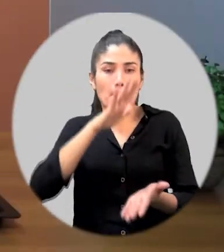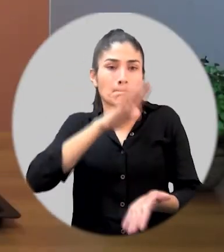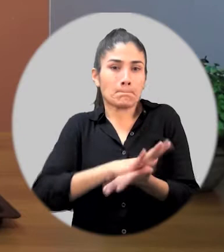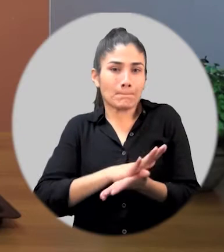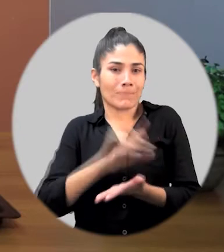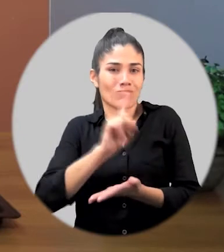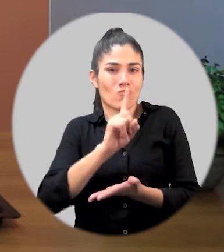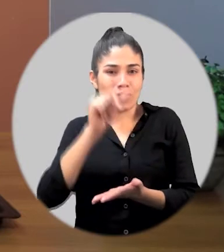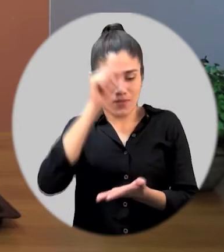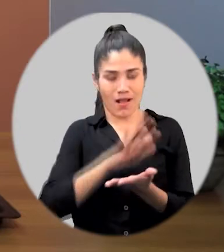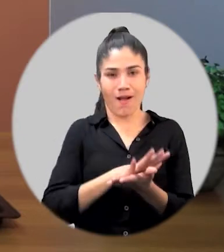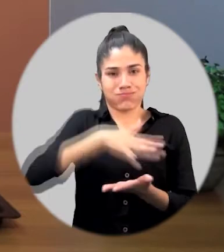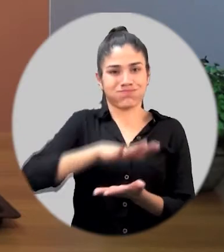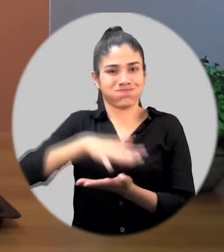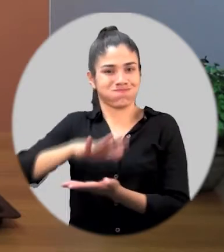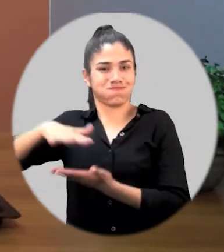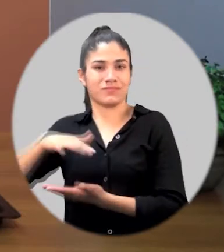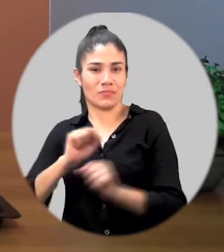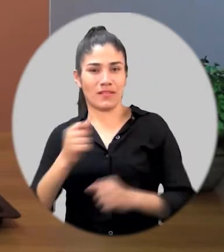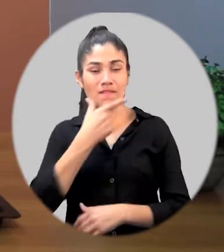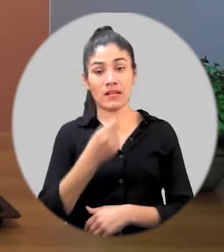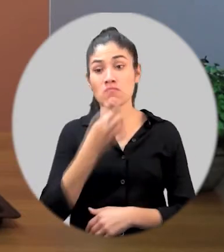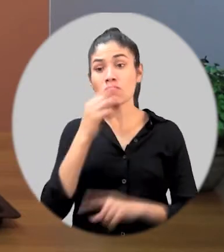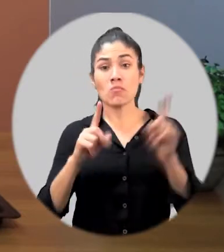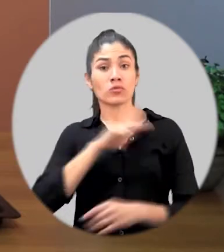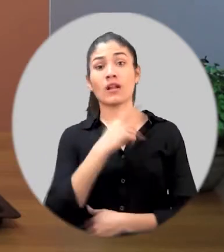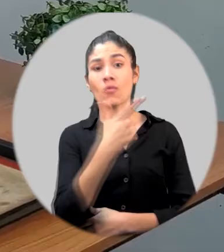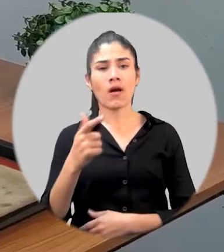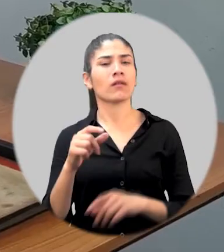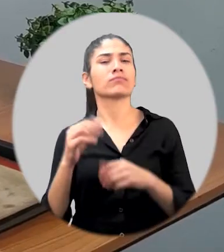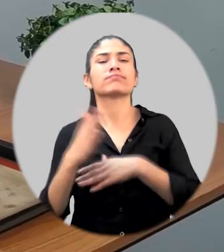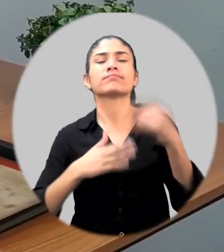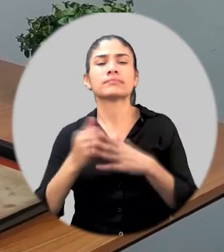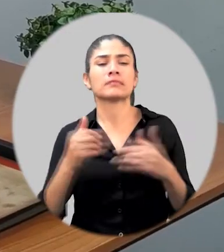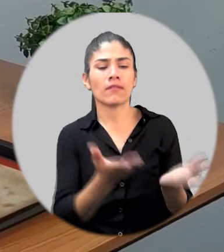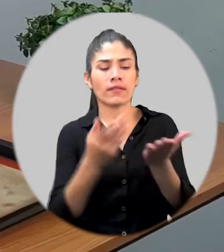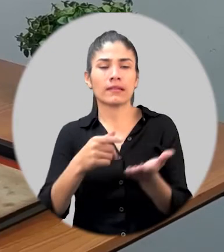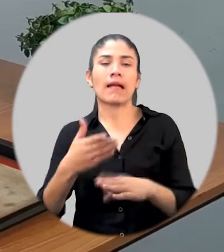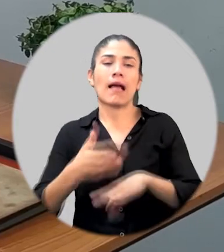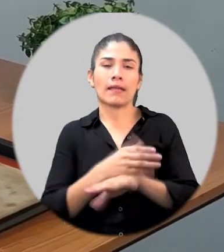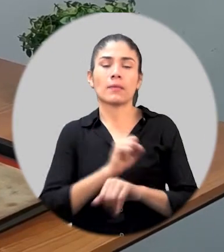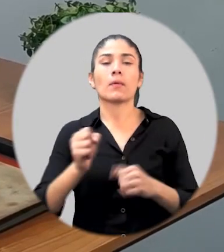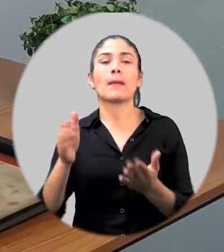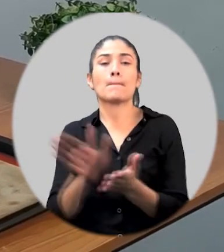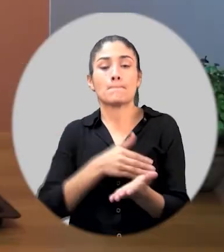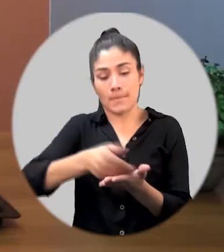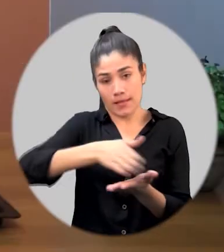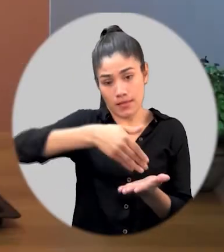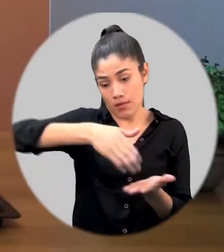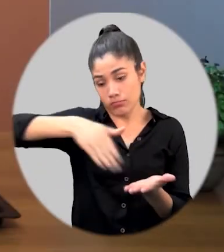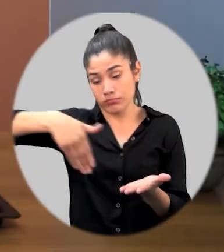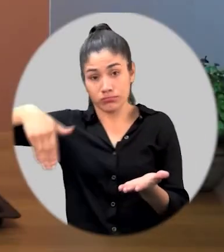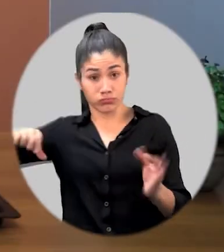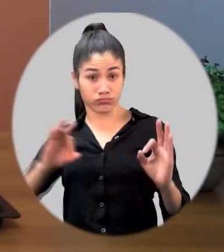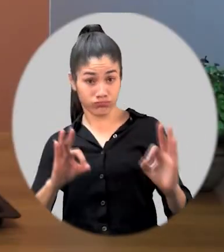cookies. Pero si no tienen, pueden enmantecar. No hace falta que le pasen harina, solamente enmantecar el recipiente